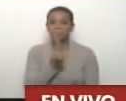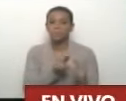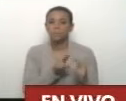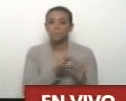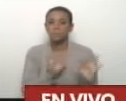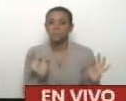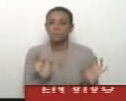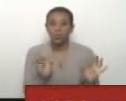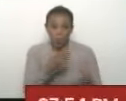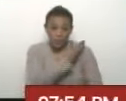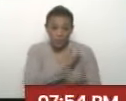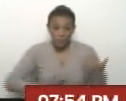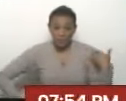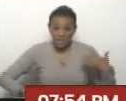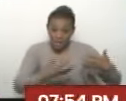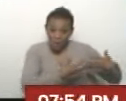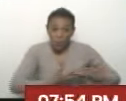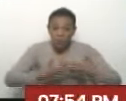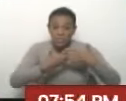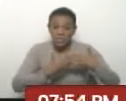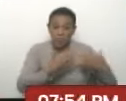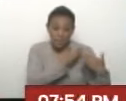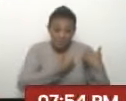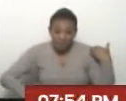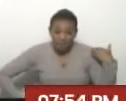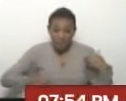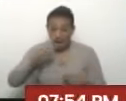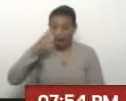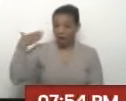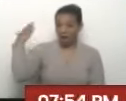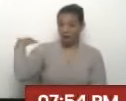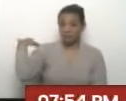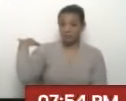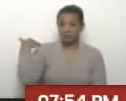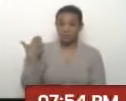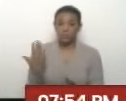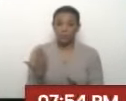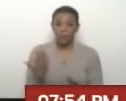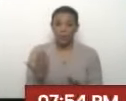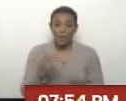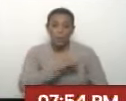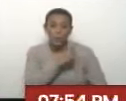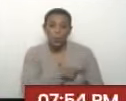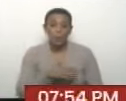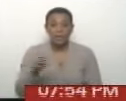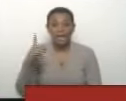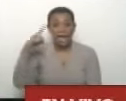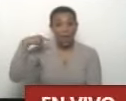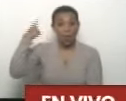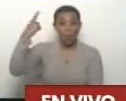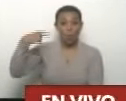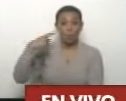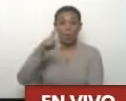Los que estaban en el poder de Estados Unidos callaban. Los que estaban en el poder en Londres